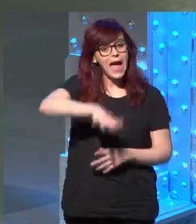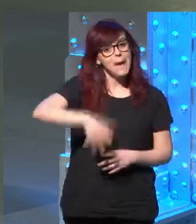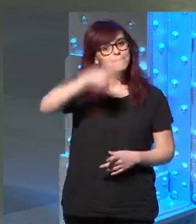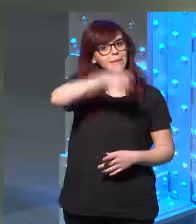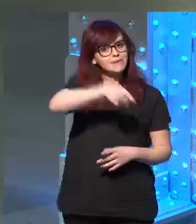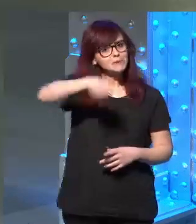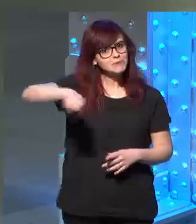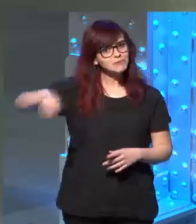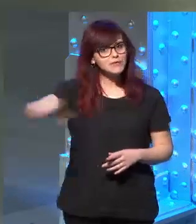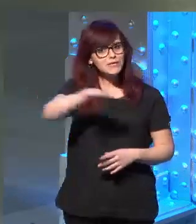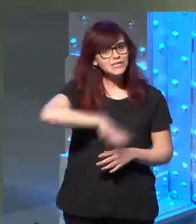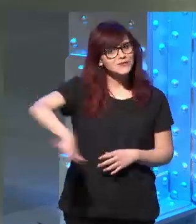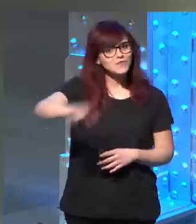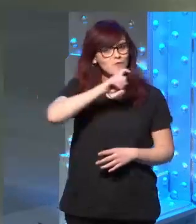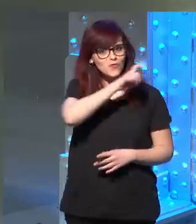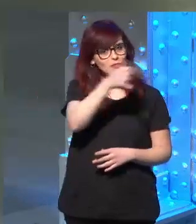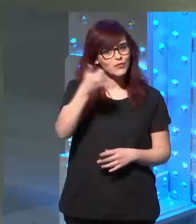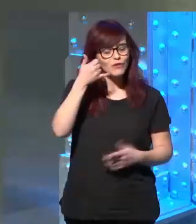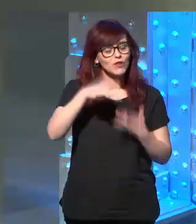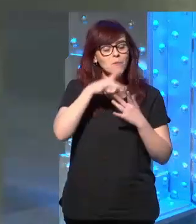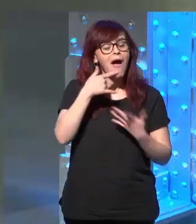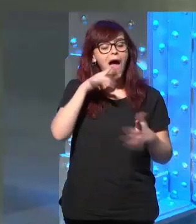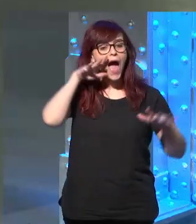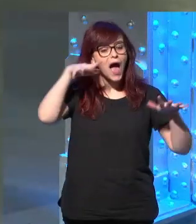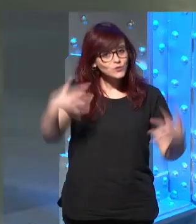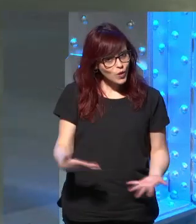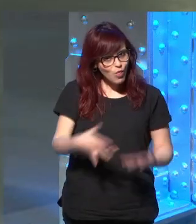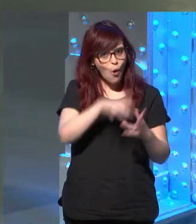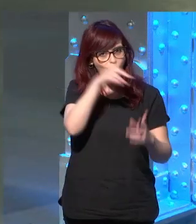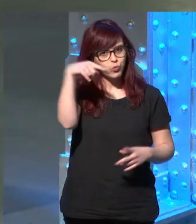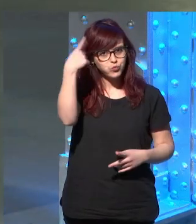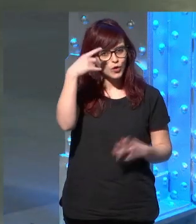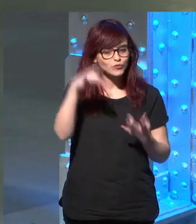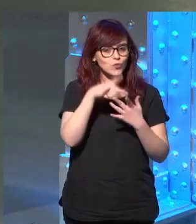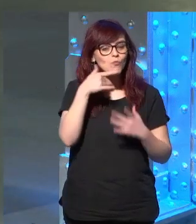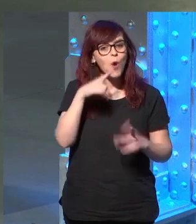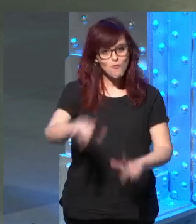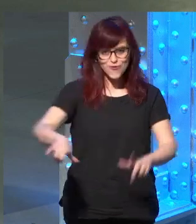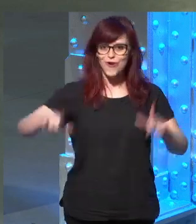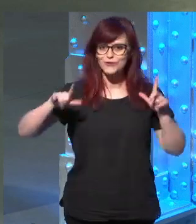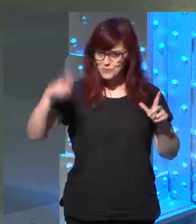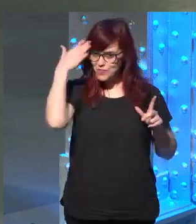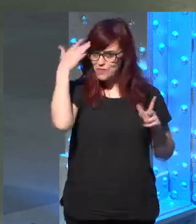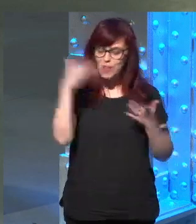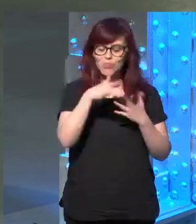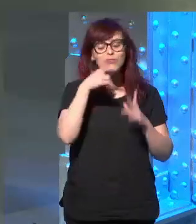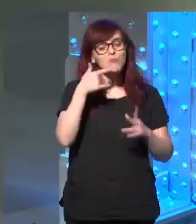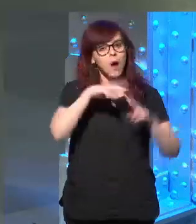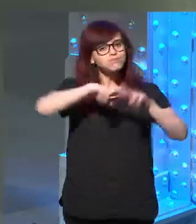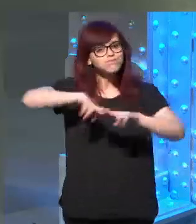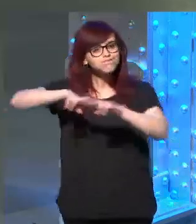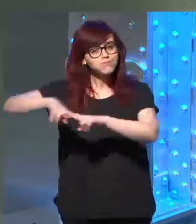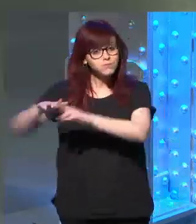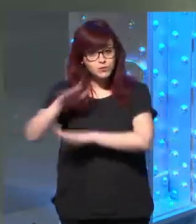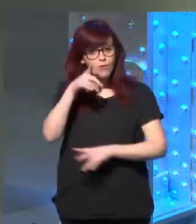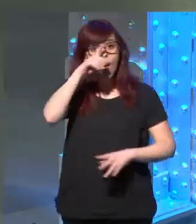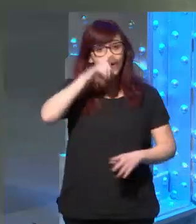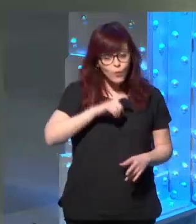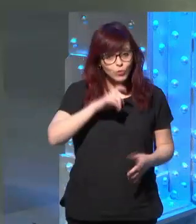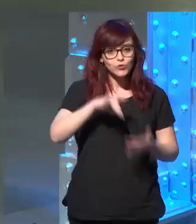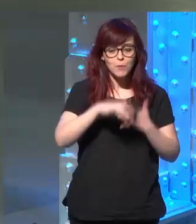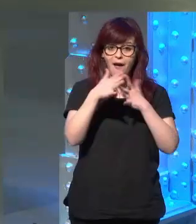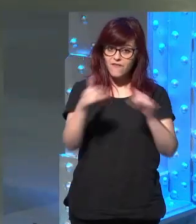Fundación Telefónica repasa la actualidad cultural con sus principales protagonistas. Recordaros